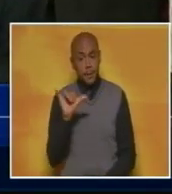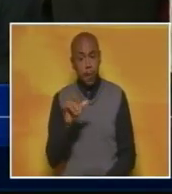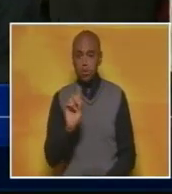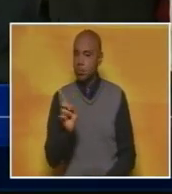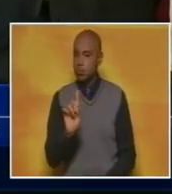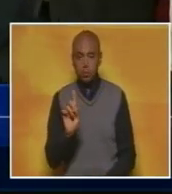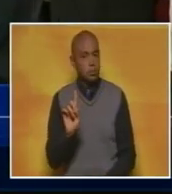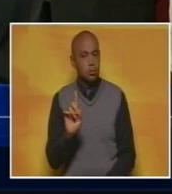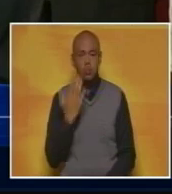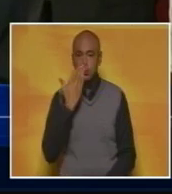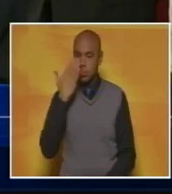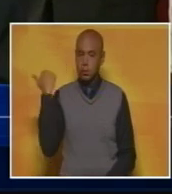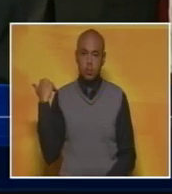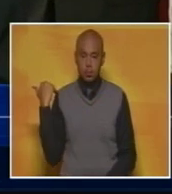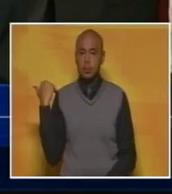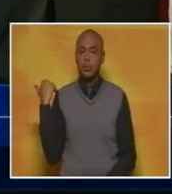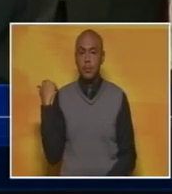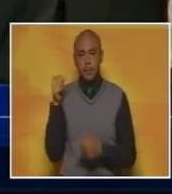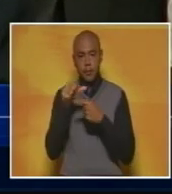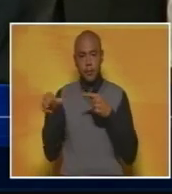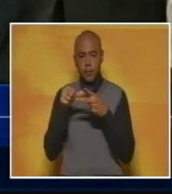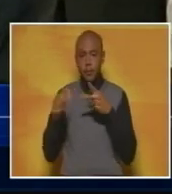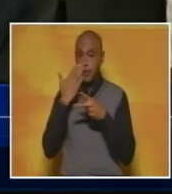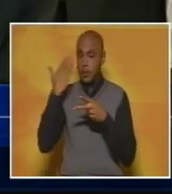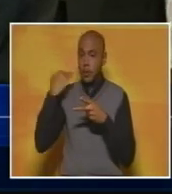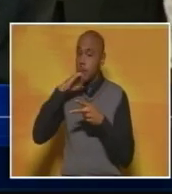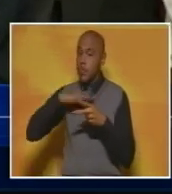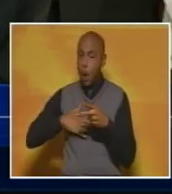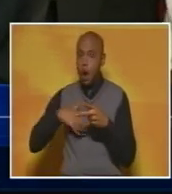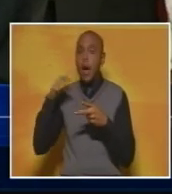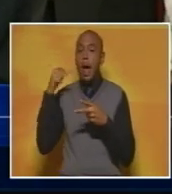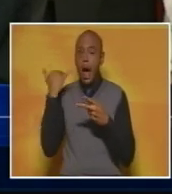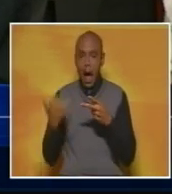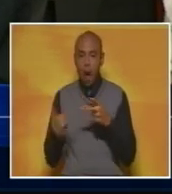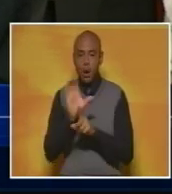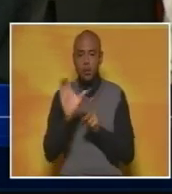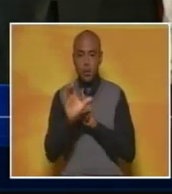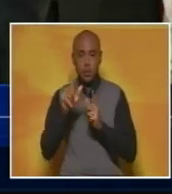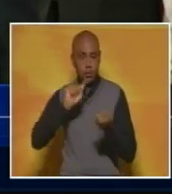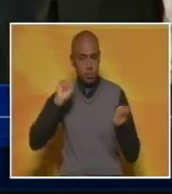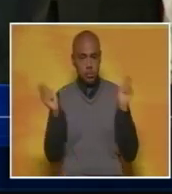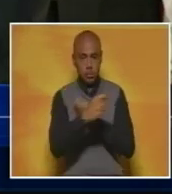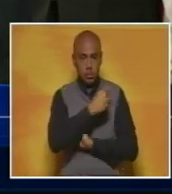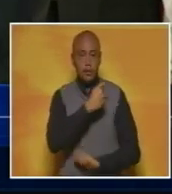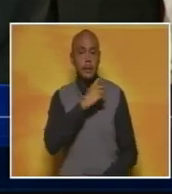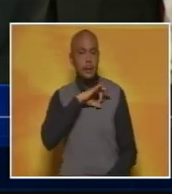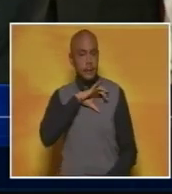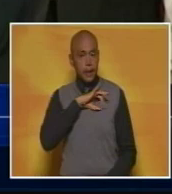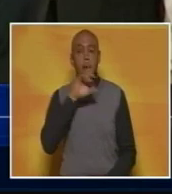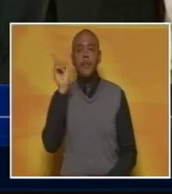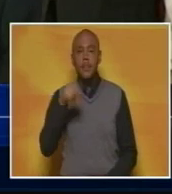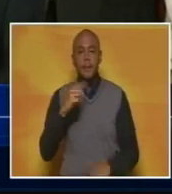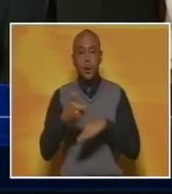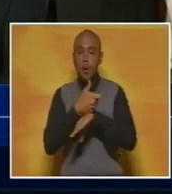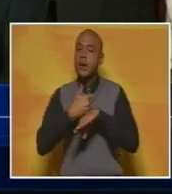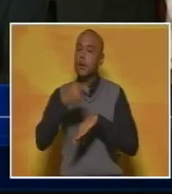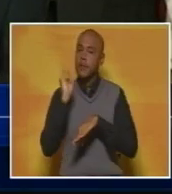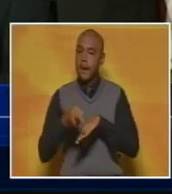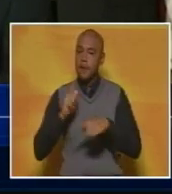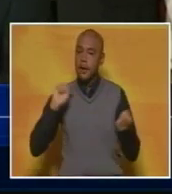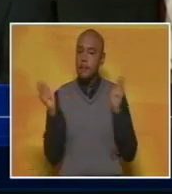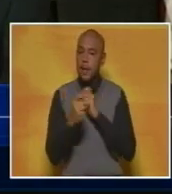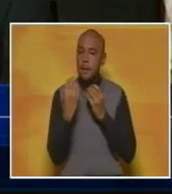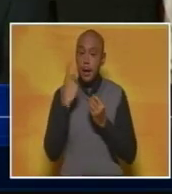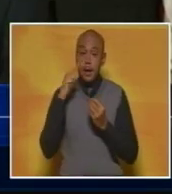el que teníamos hace un par de semanas atrás. Chile cambió y el gobierno también tiene que cambiar para